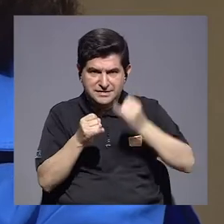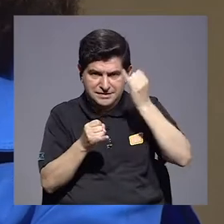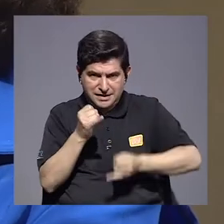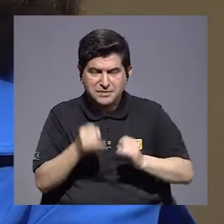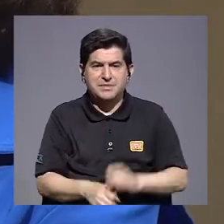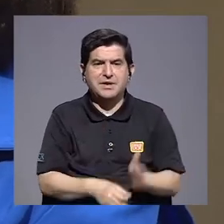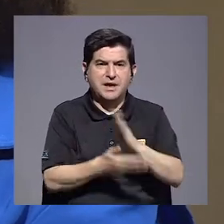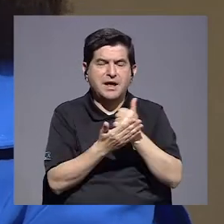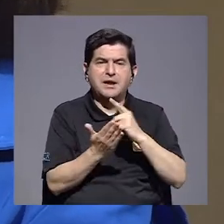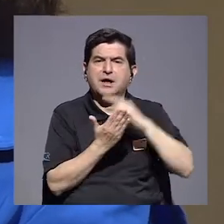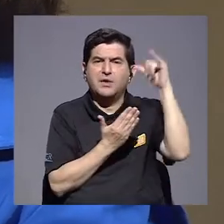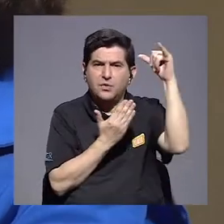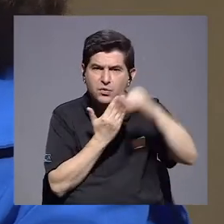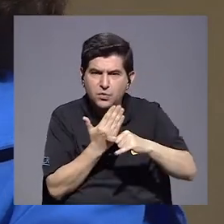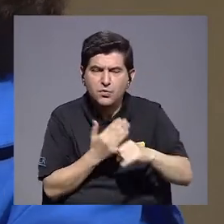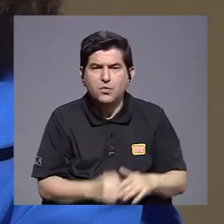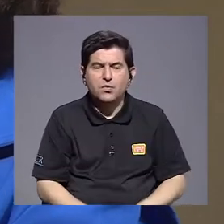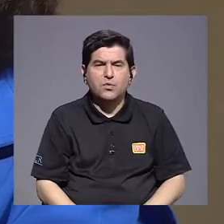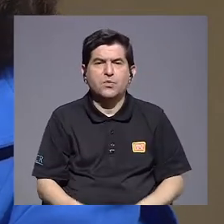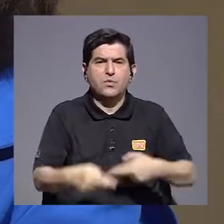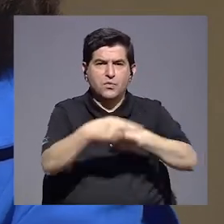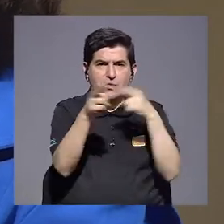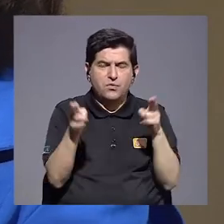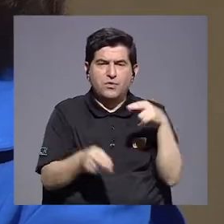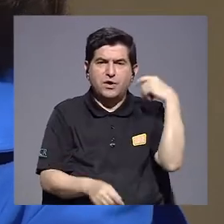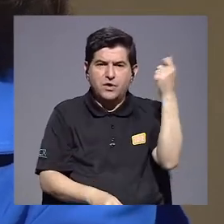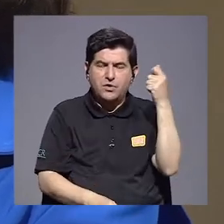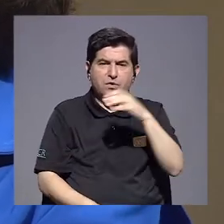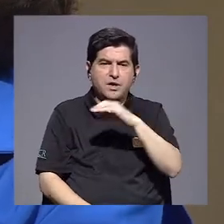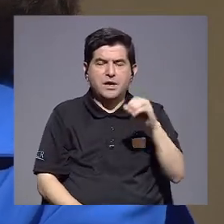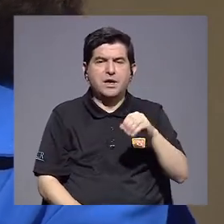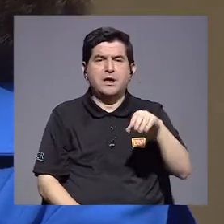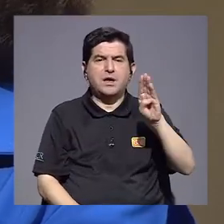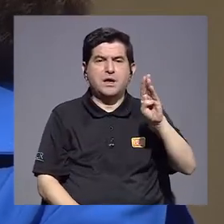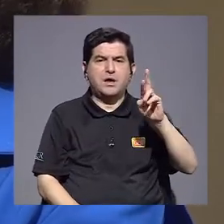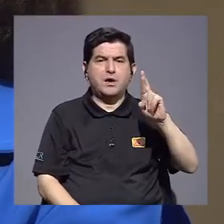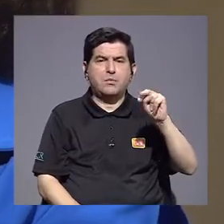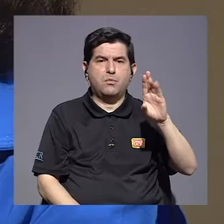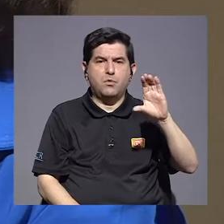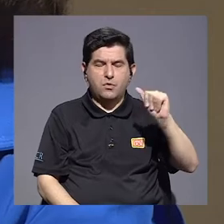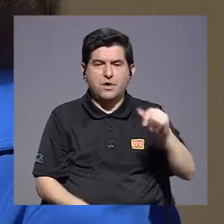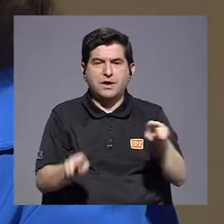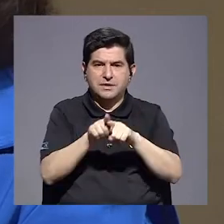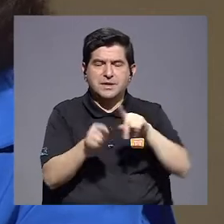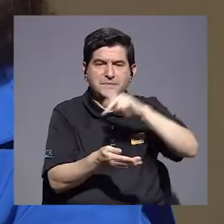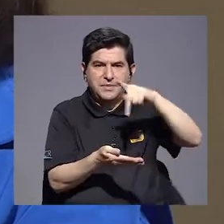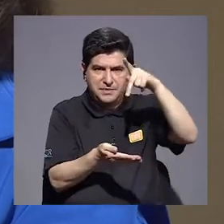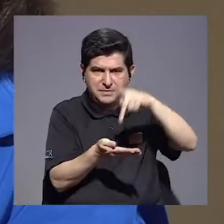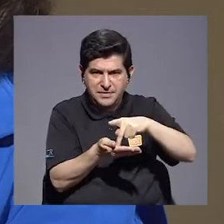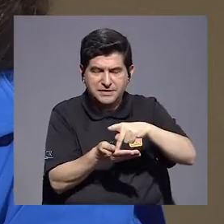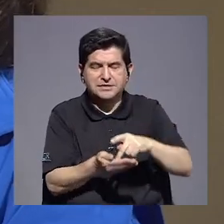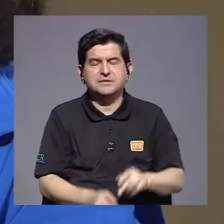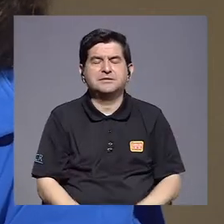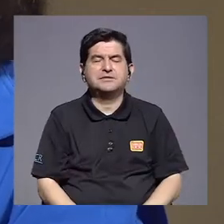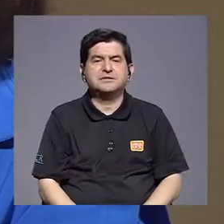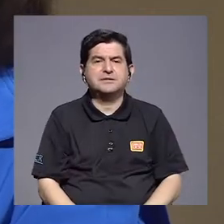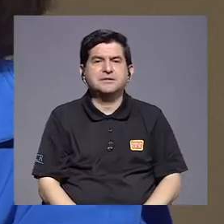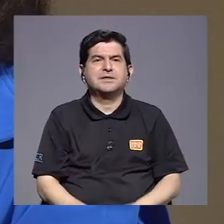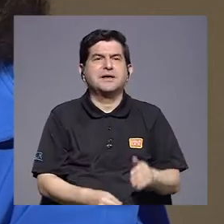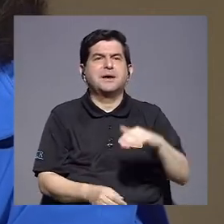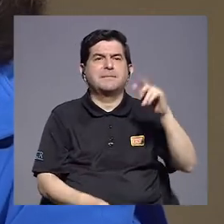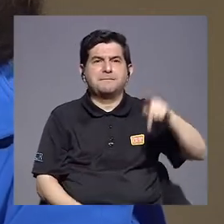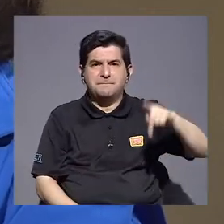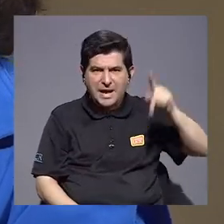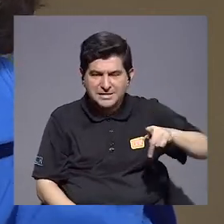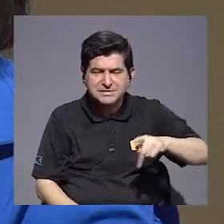estamos todavía con algunos otros proyectos, tanto en la región Chorotega como en la Brunca. Igualmente viene en la Pacífico Central, igualmente viene en la